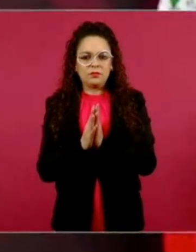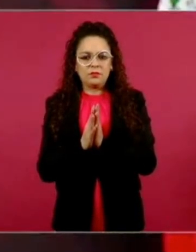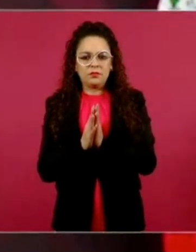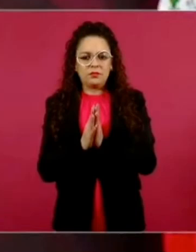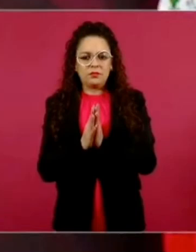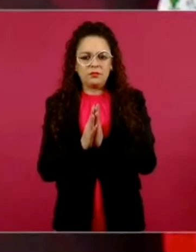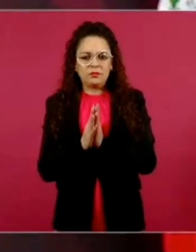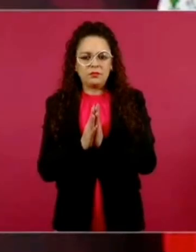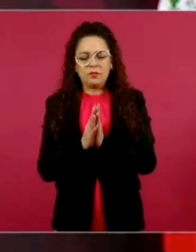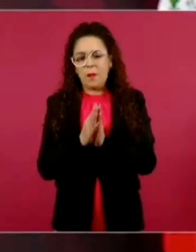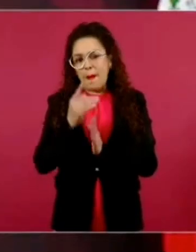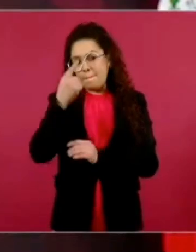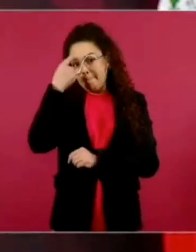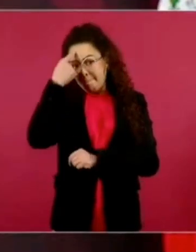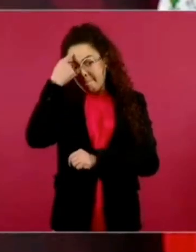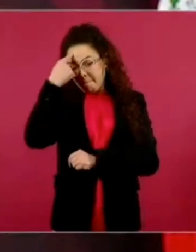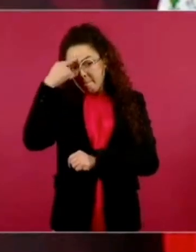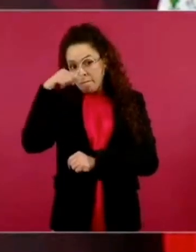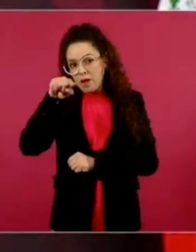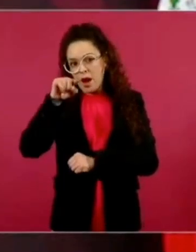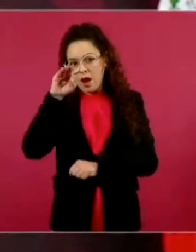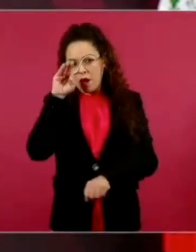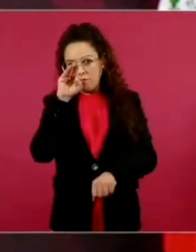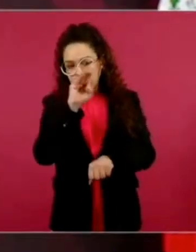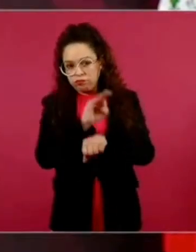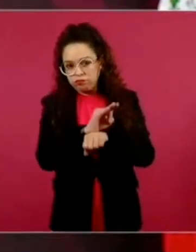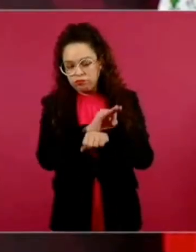en beneficio de los pobres.